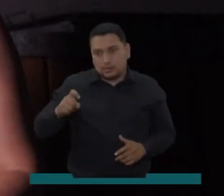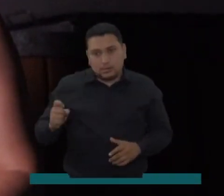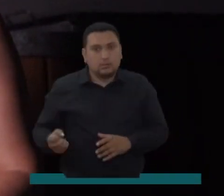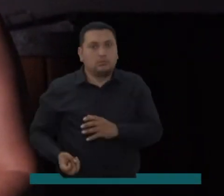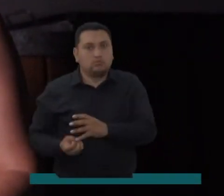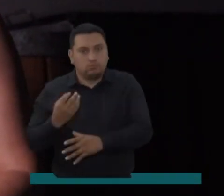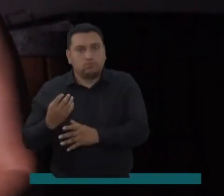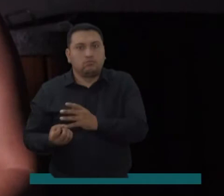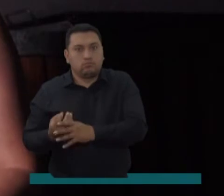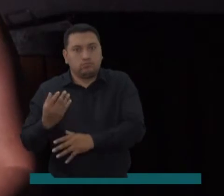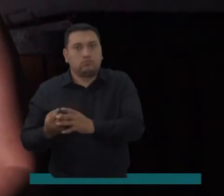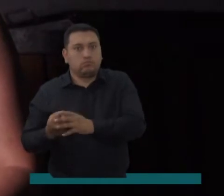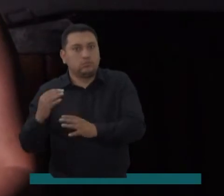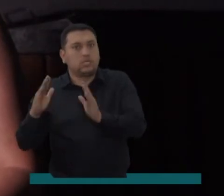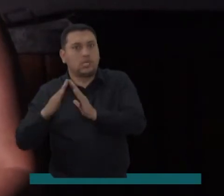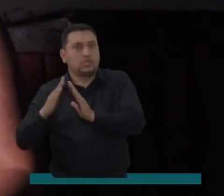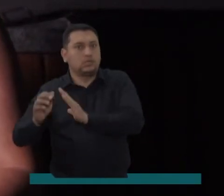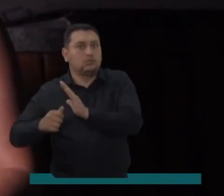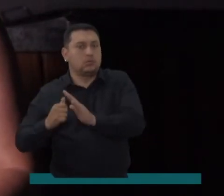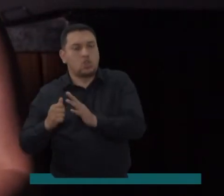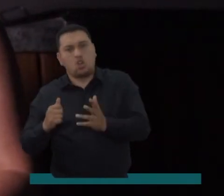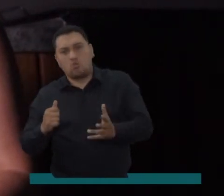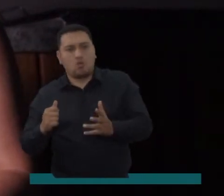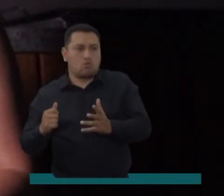crear actividades desde casa